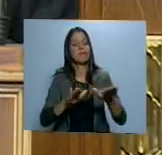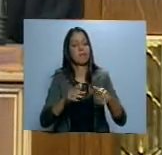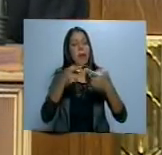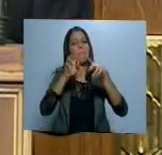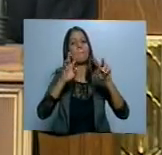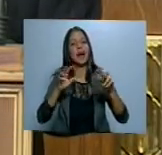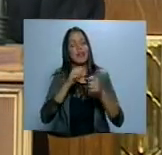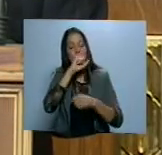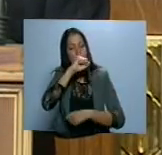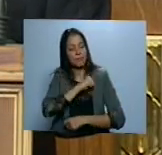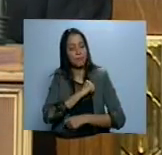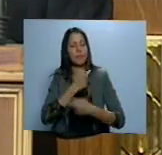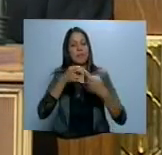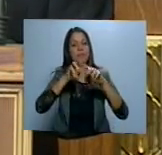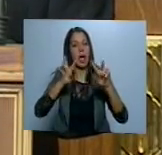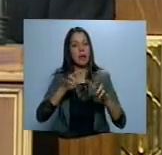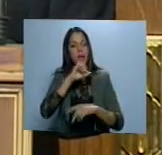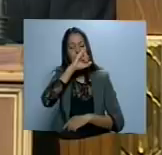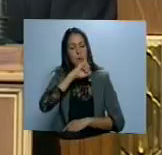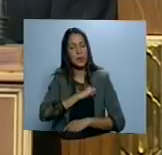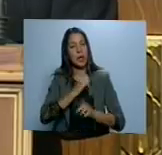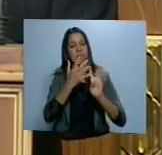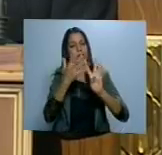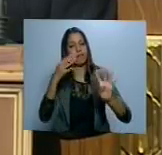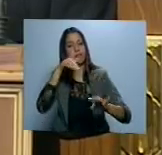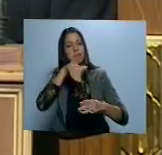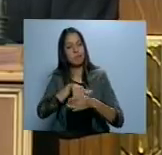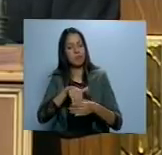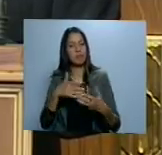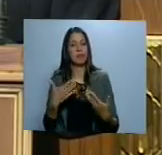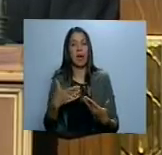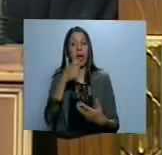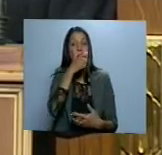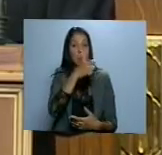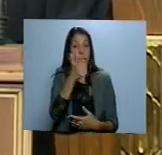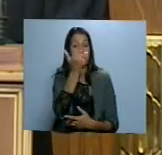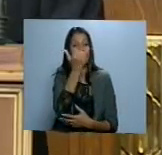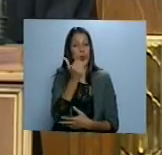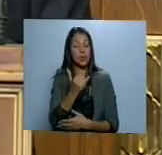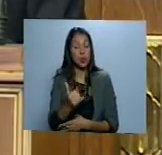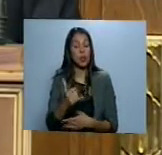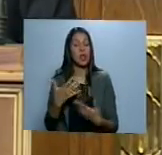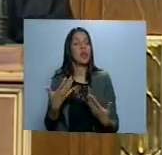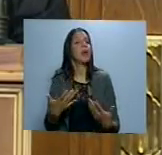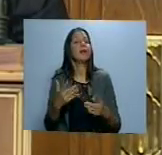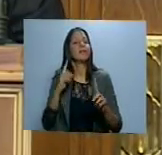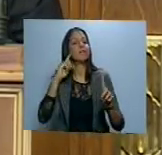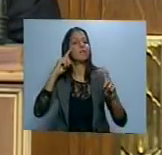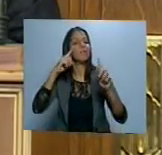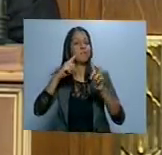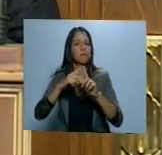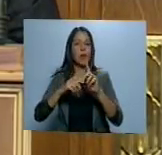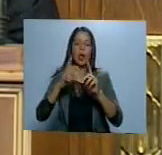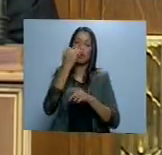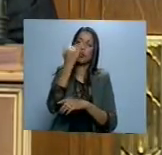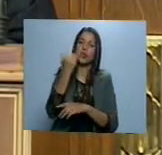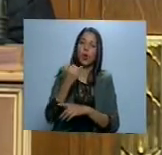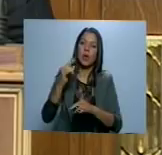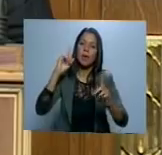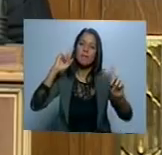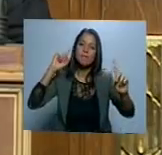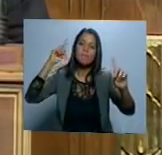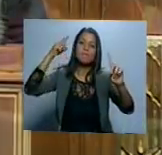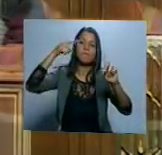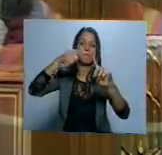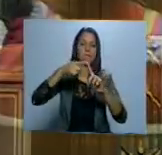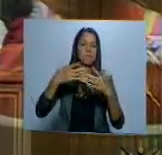Zulia expresó que la opción real para que el Zulia se encamine de manera definitiva a los objetivos que vamos a